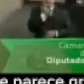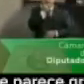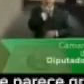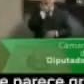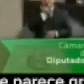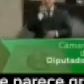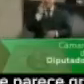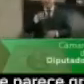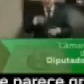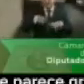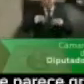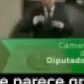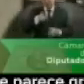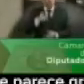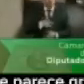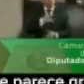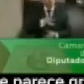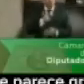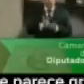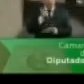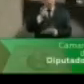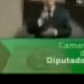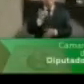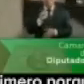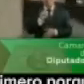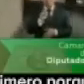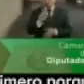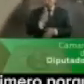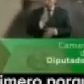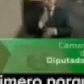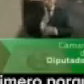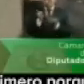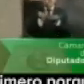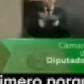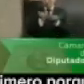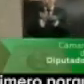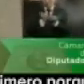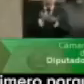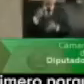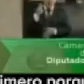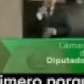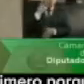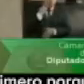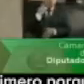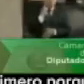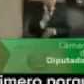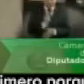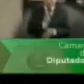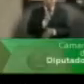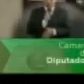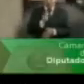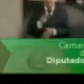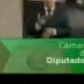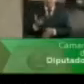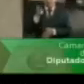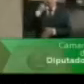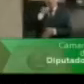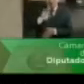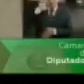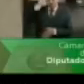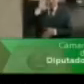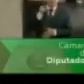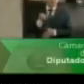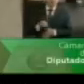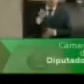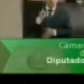me parece gravísimo que a un par se le niegue la palabra. Primero porque hay precedente de intervención mía inclusive,